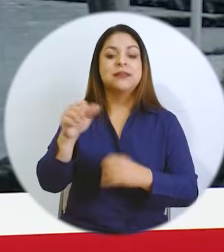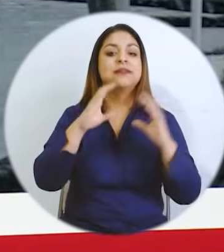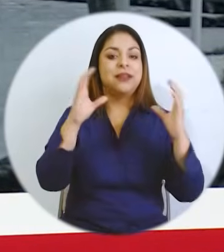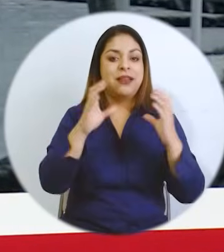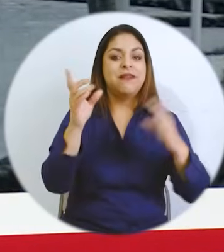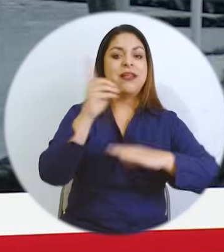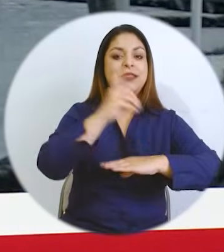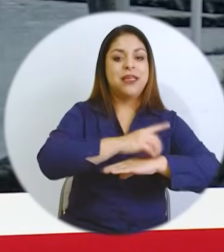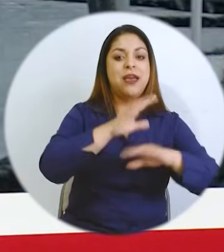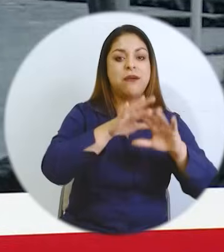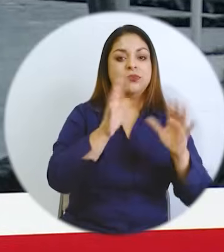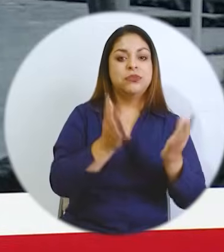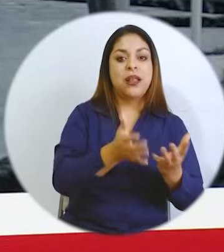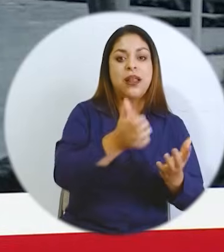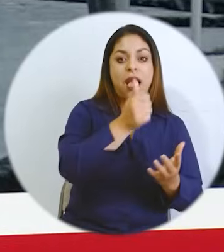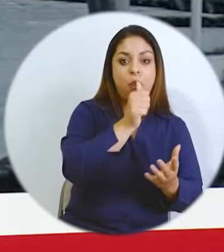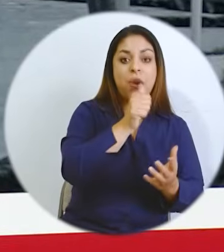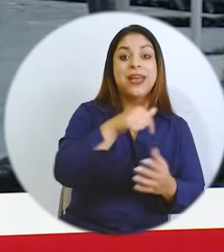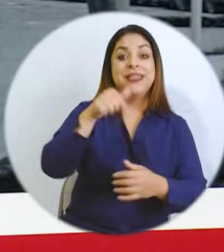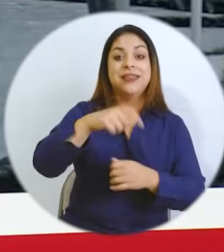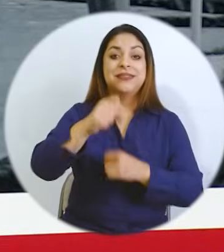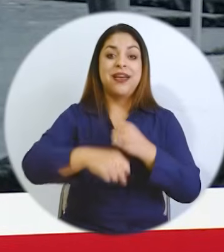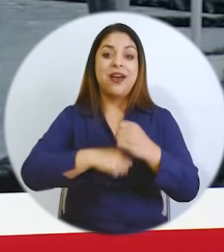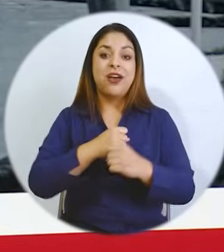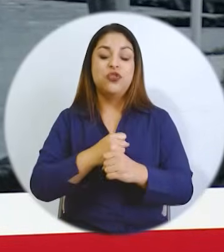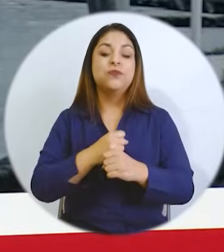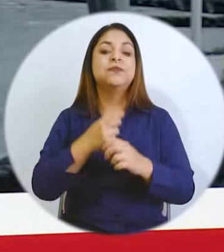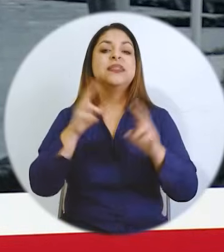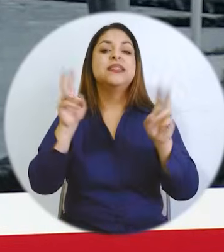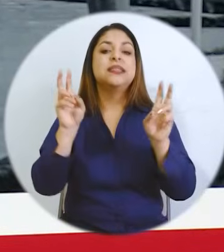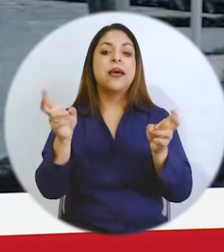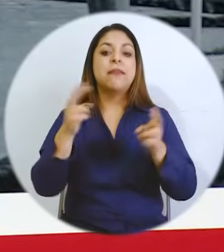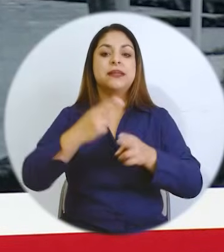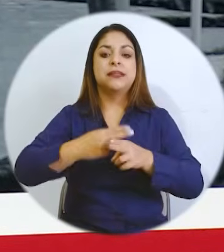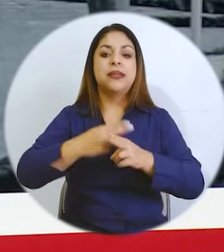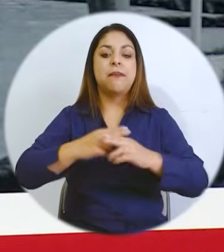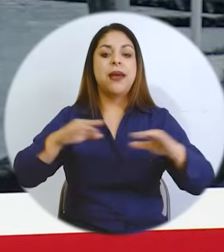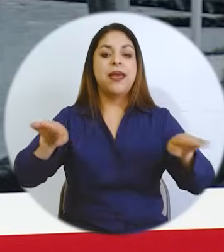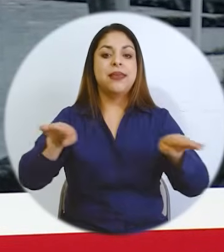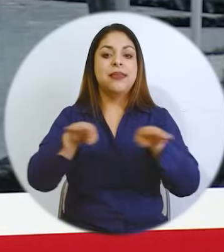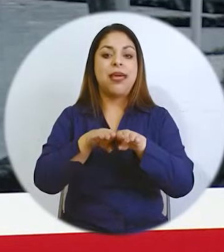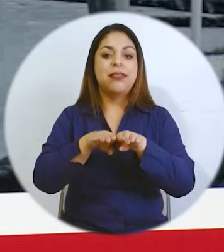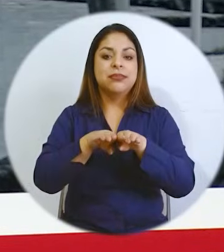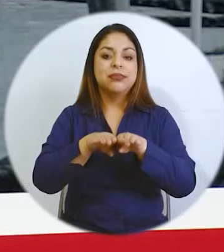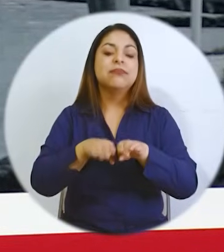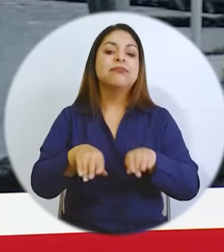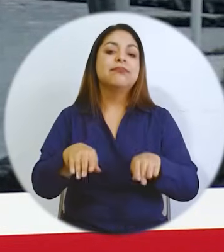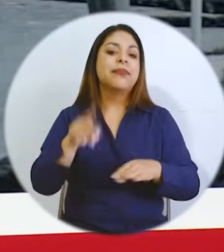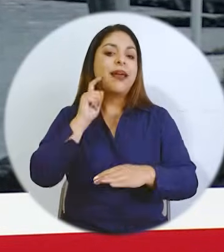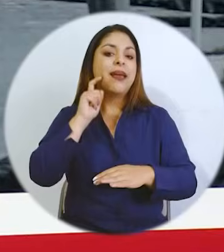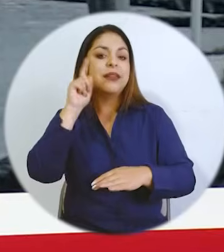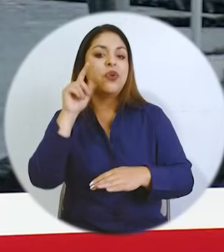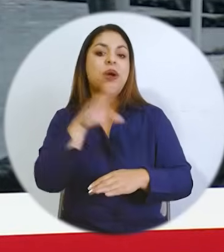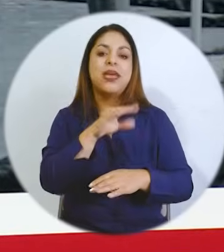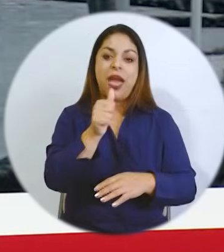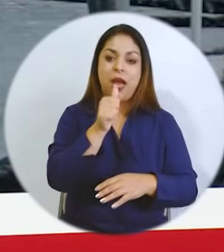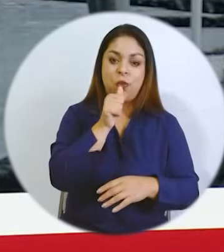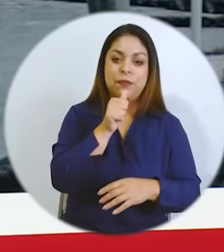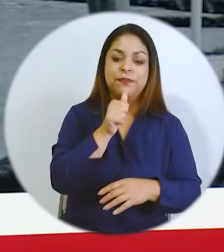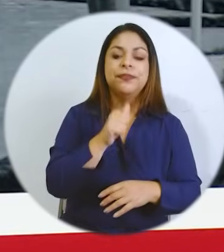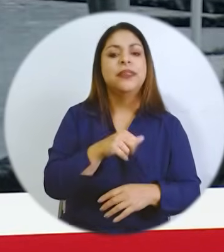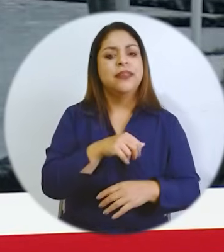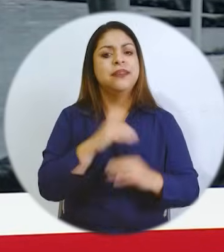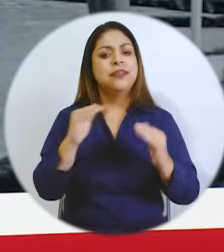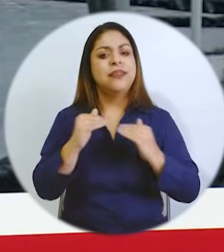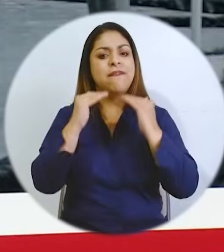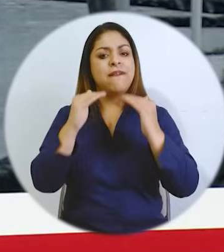el Día Mundial del Agua, y este año, el Día Mundial del Agua, el tema es equidad de género y agua.